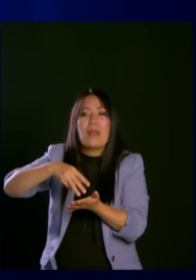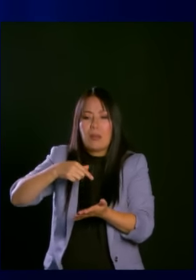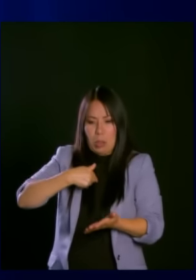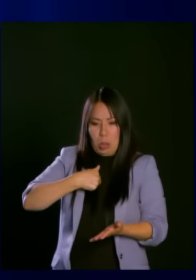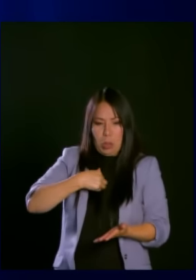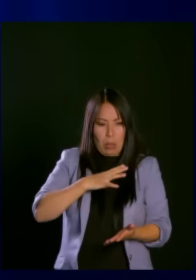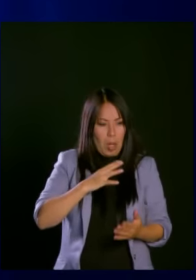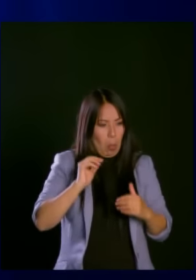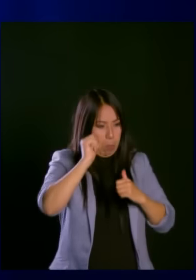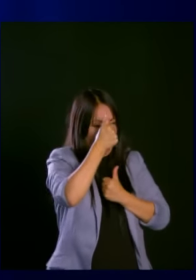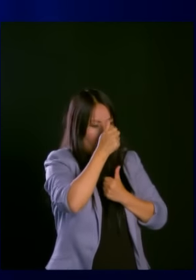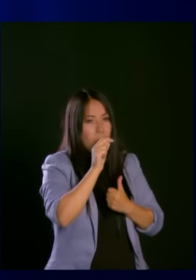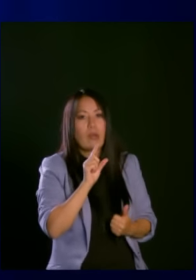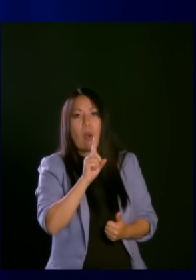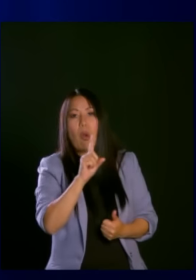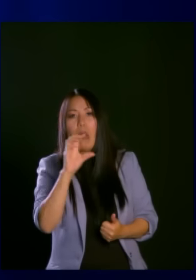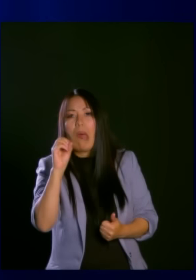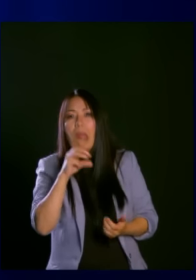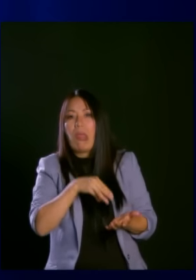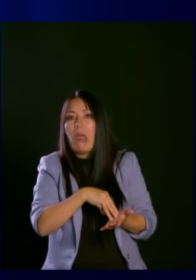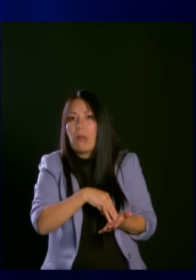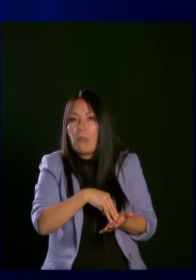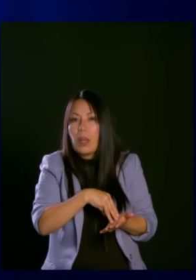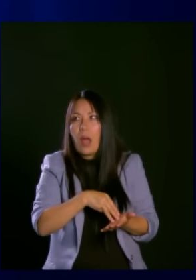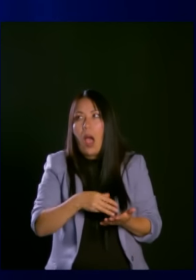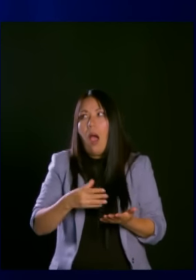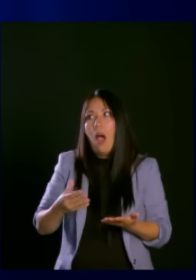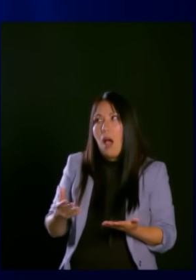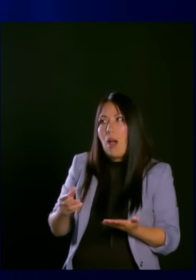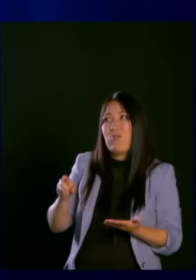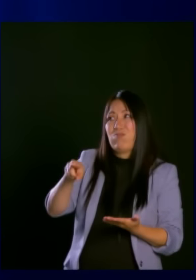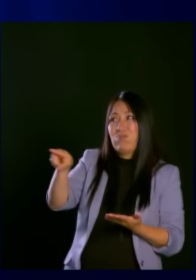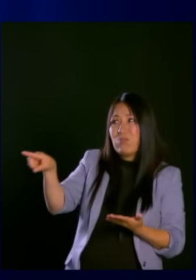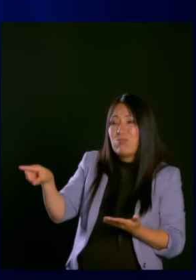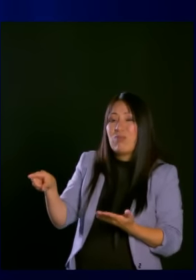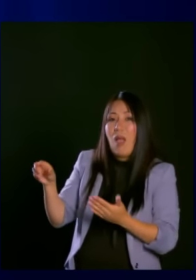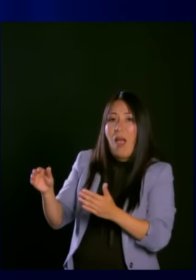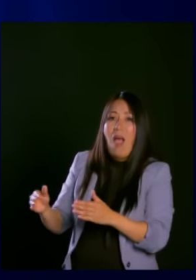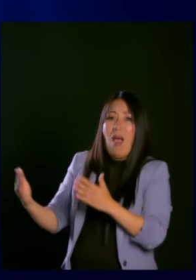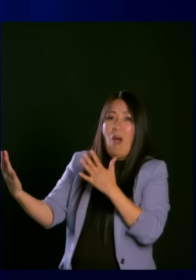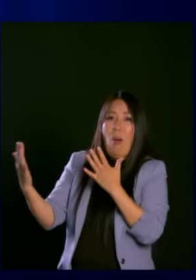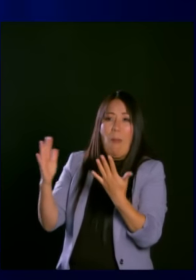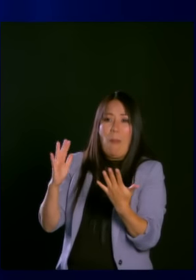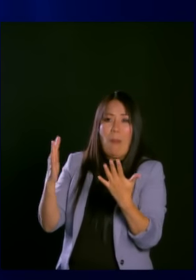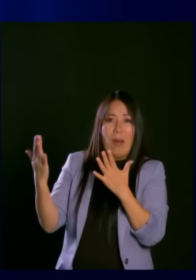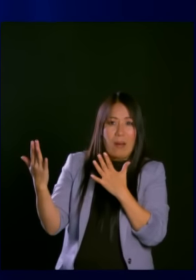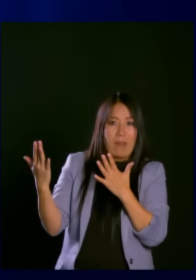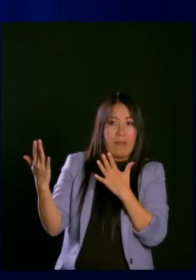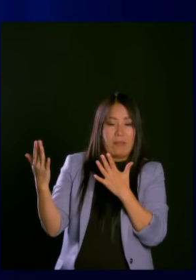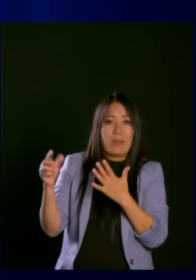Con 10,000 al que viene contra él con 20,000.